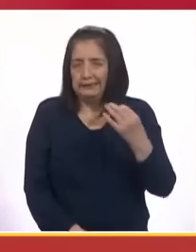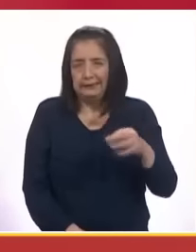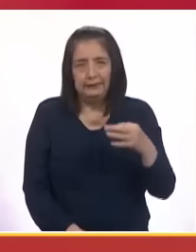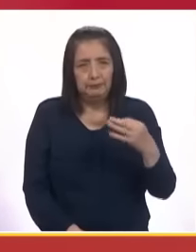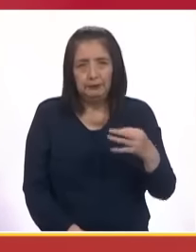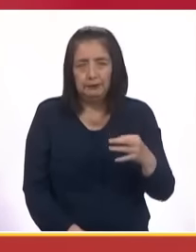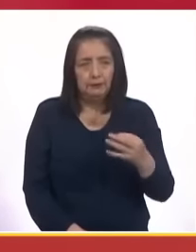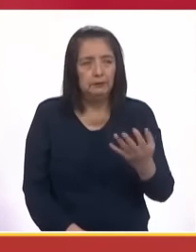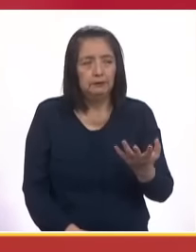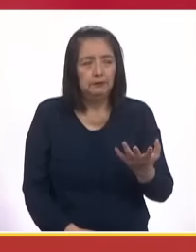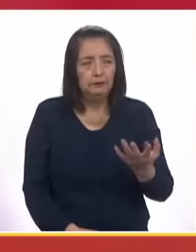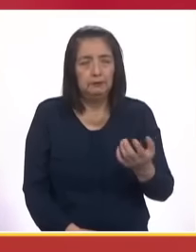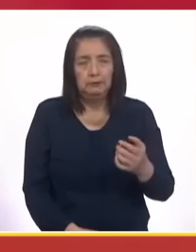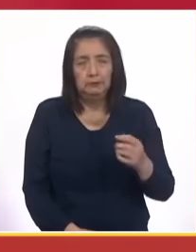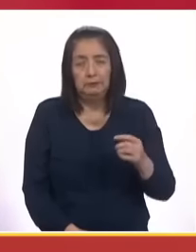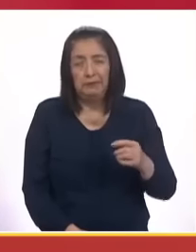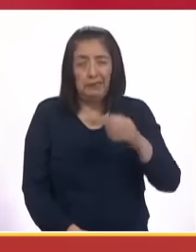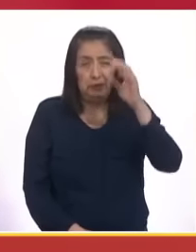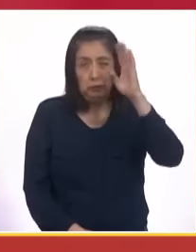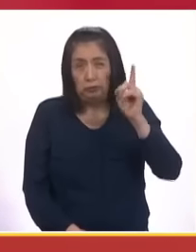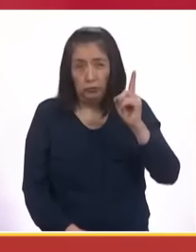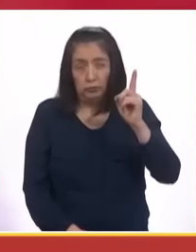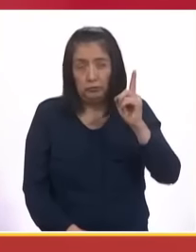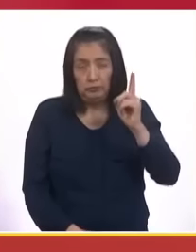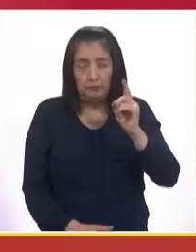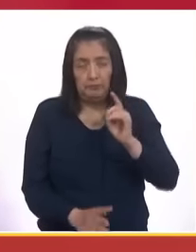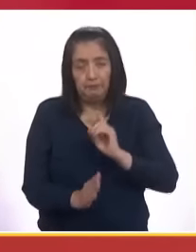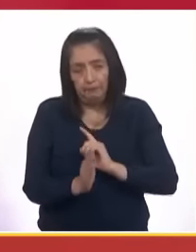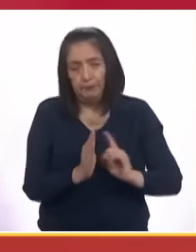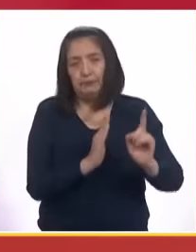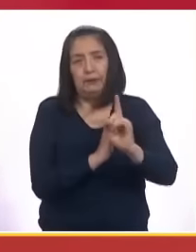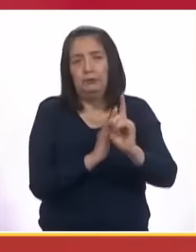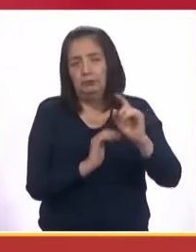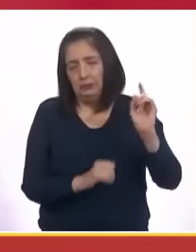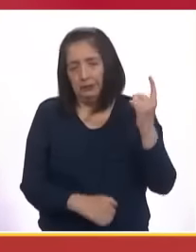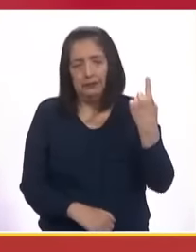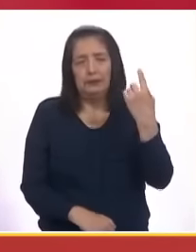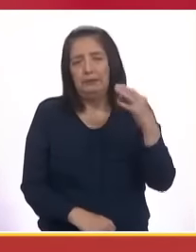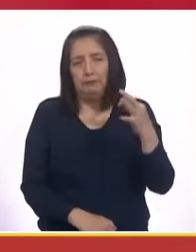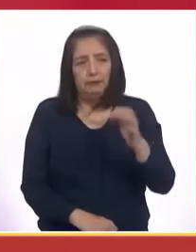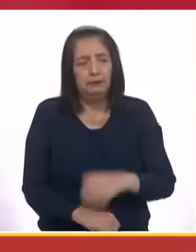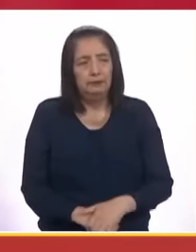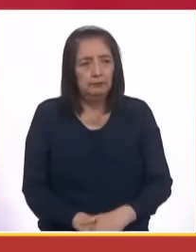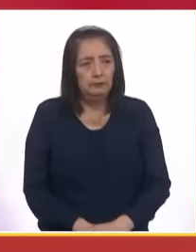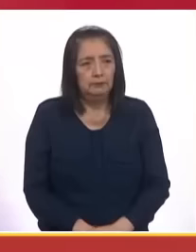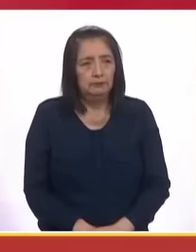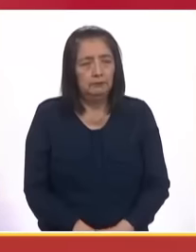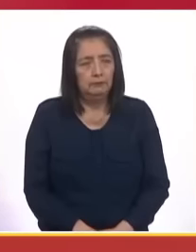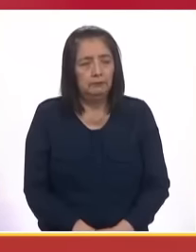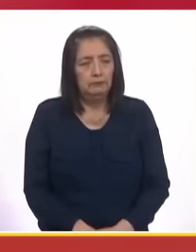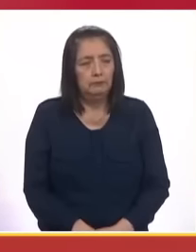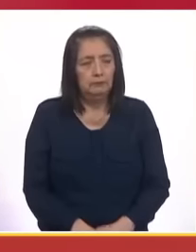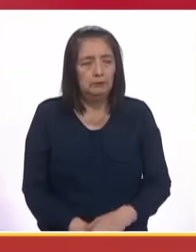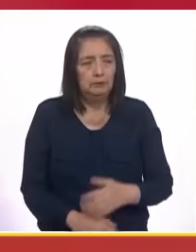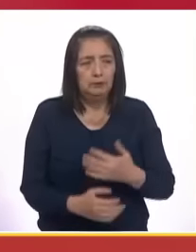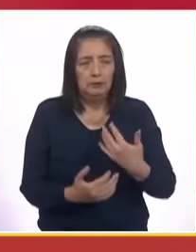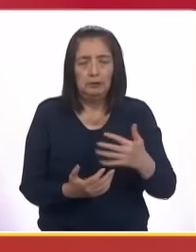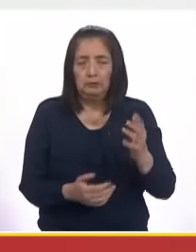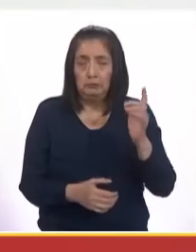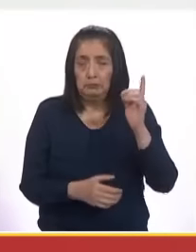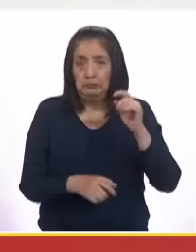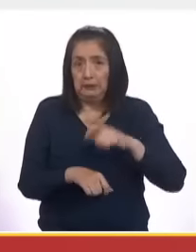Siempre poner a Dios por delante. E incluso por los